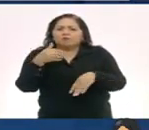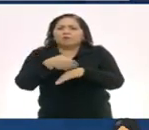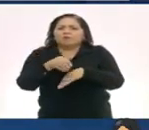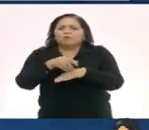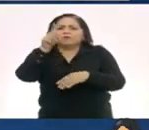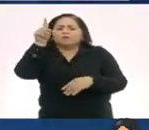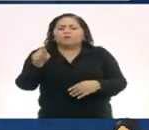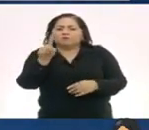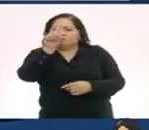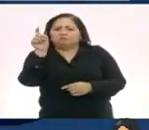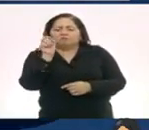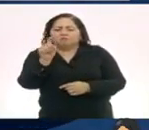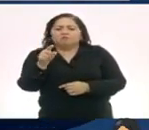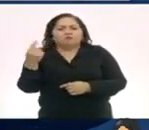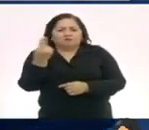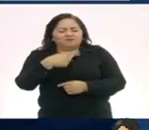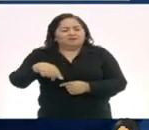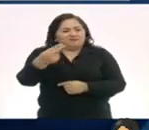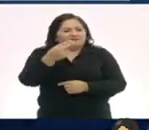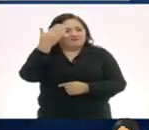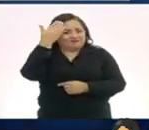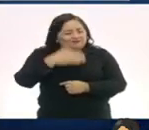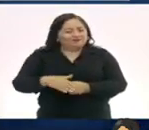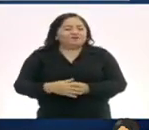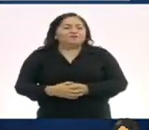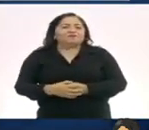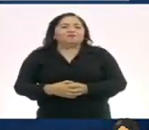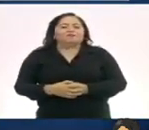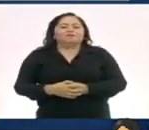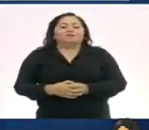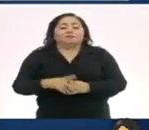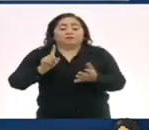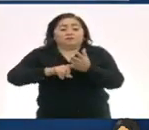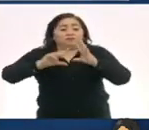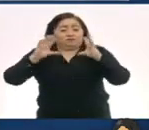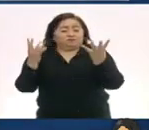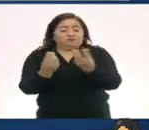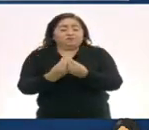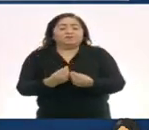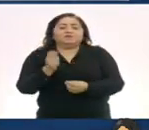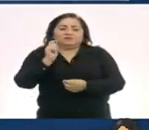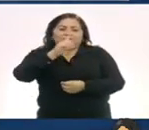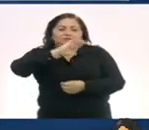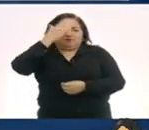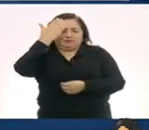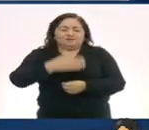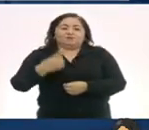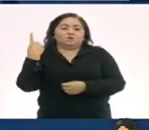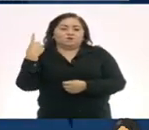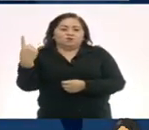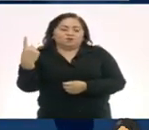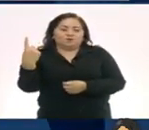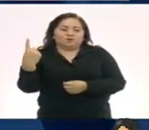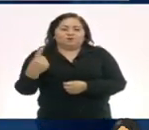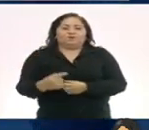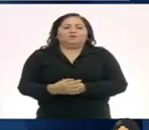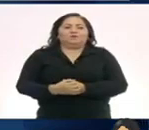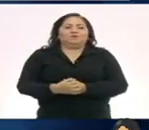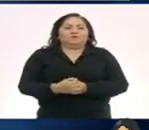esa es la interrogante que tenemos que llegar a ella. Y el total que ya nos fue dado, que es un